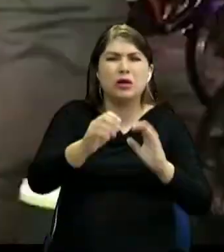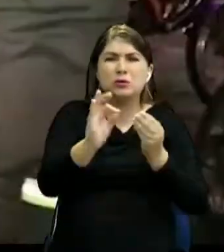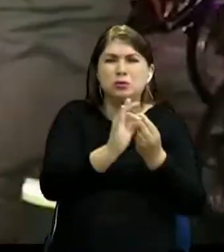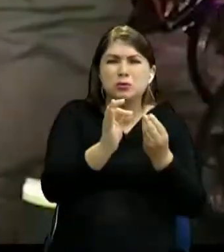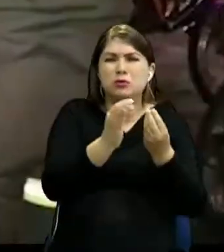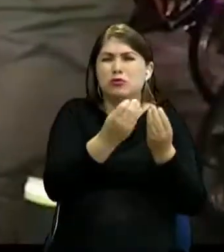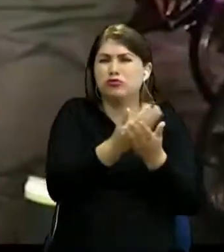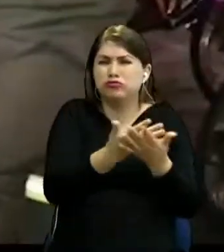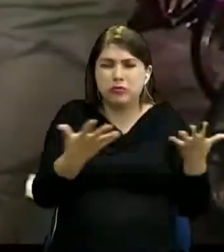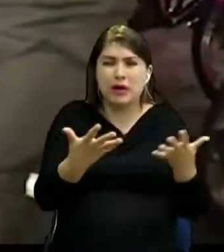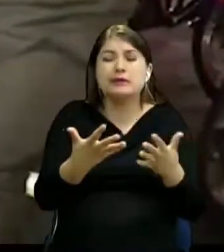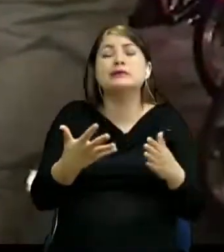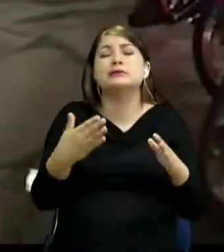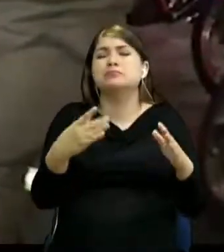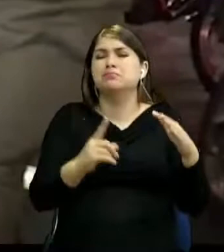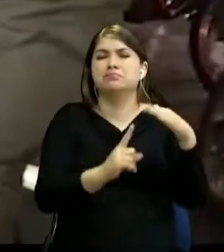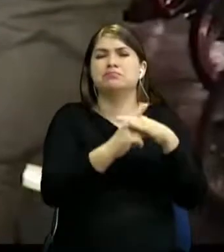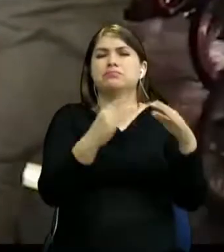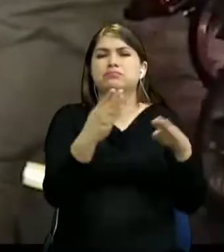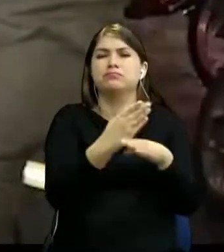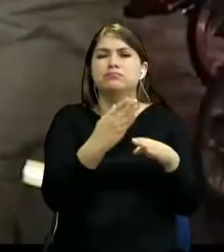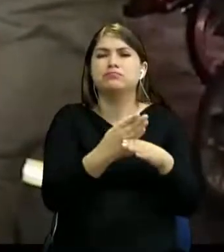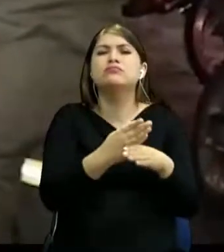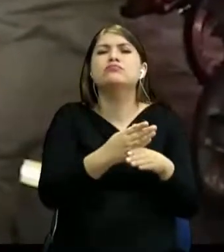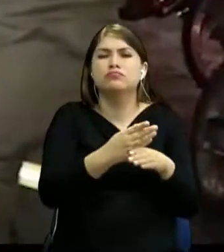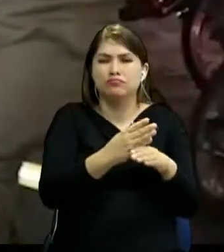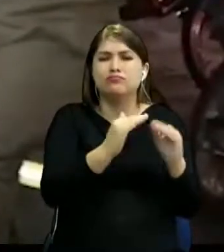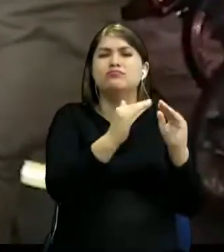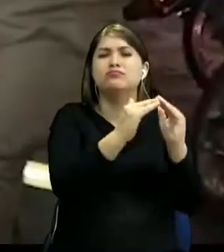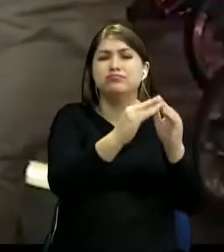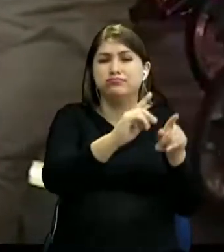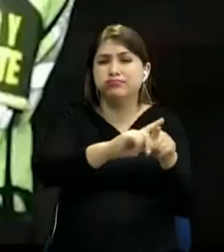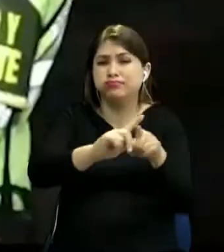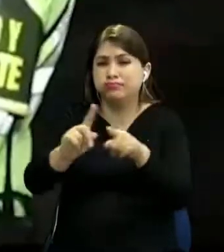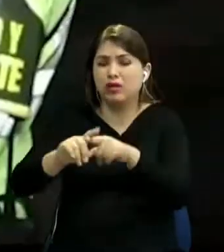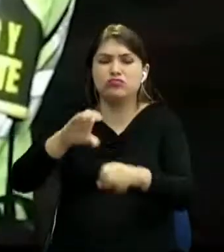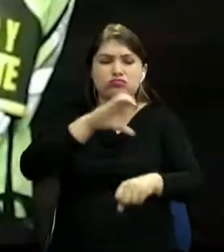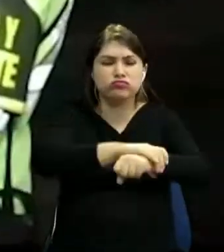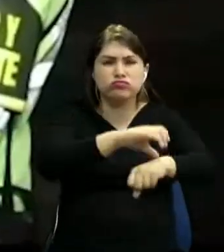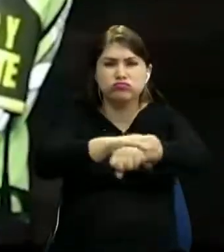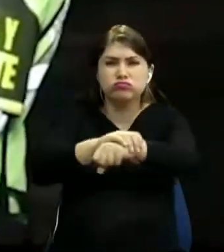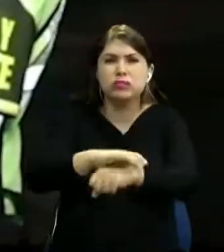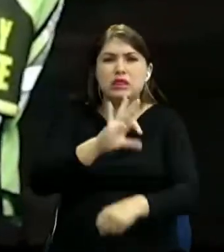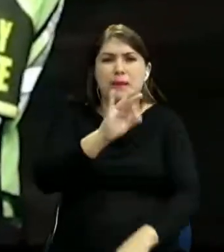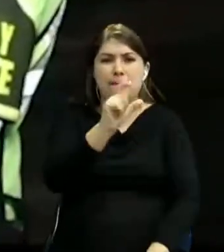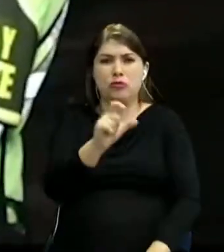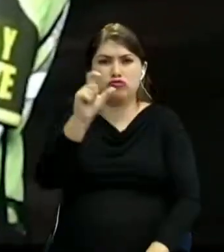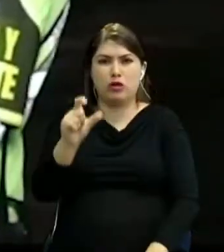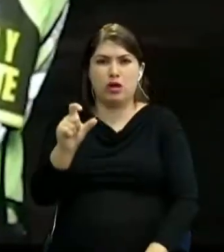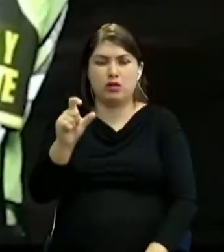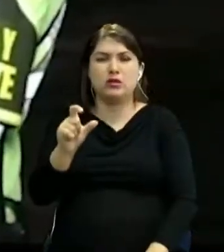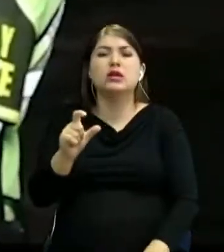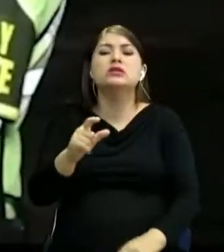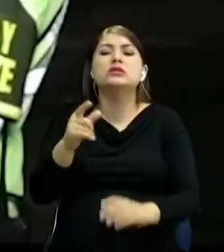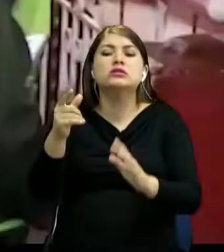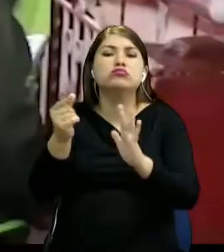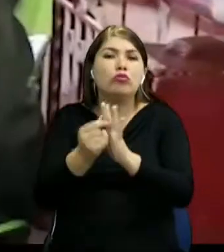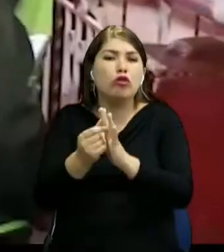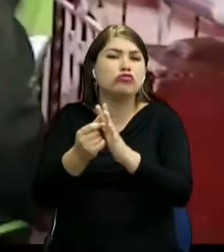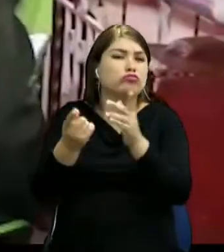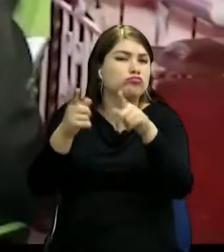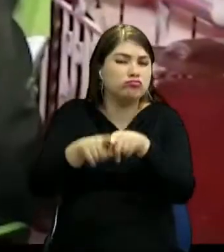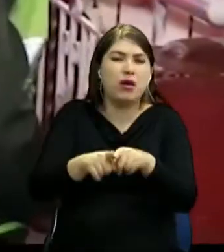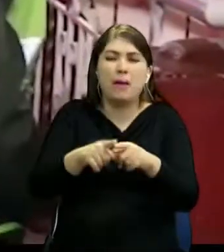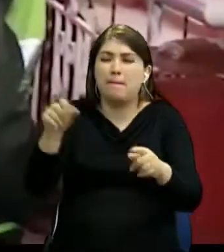estupefacientes. Esta problemática se presentó en el interior de varias viviendas, donde se capturaron tres hombres por agredir a sus compañeras sentimentales.